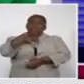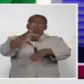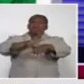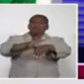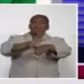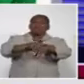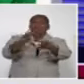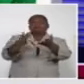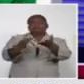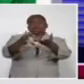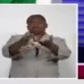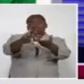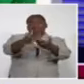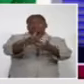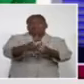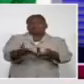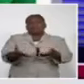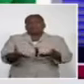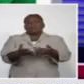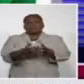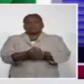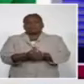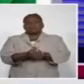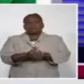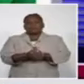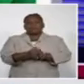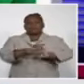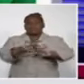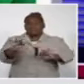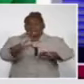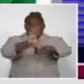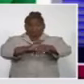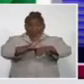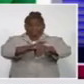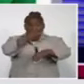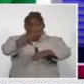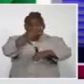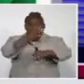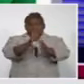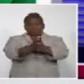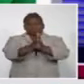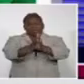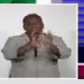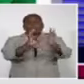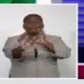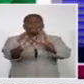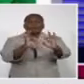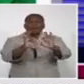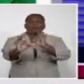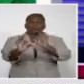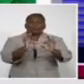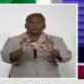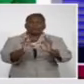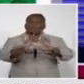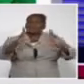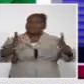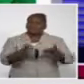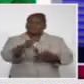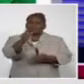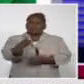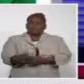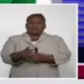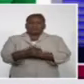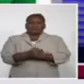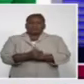que padecen ya previamente. Protejámoslo para que realmente no tengamos